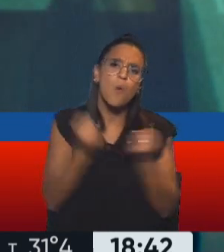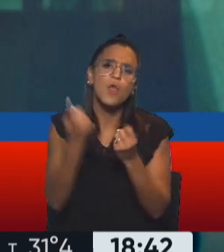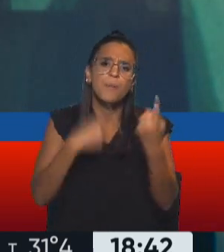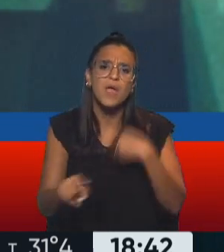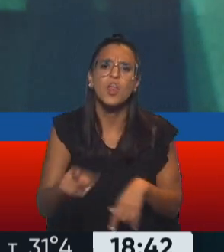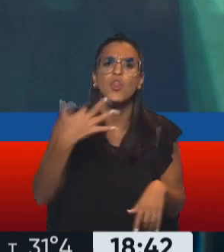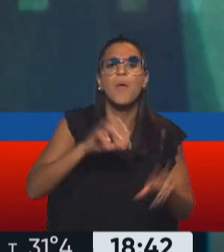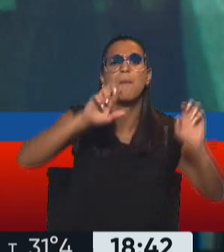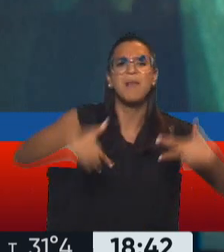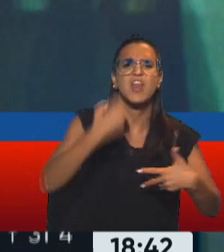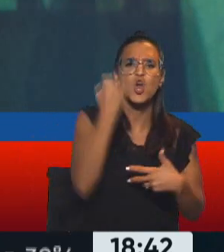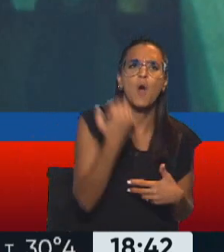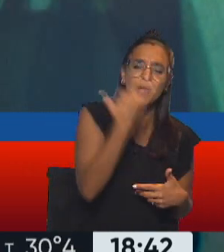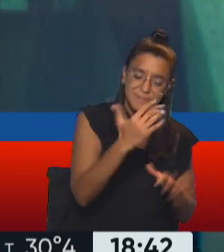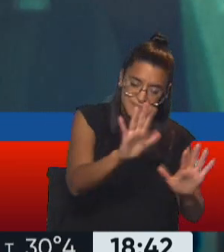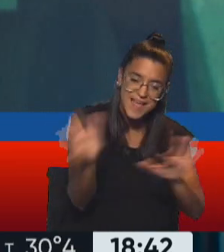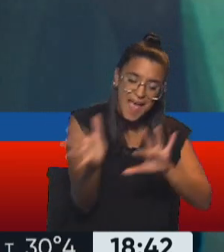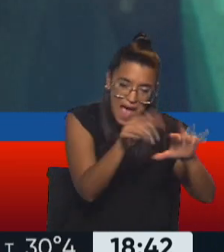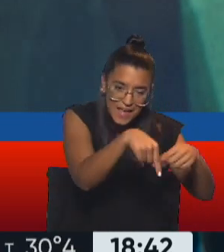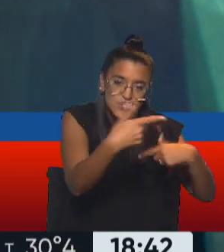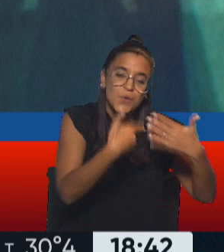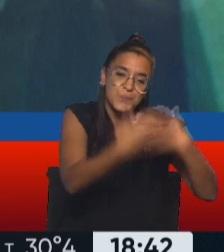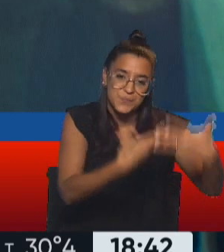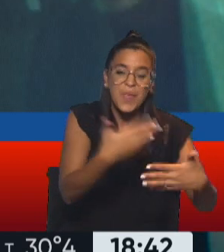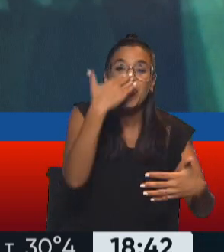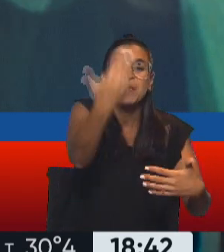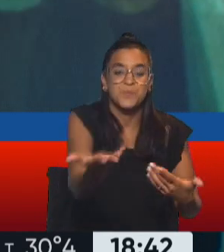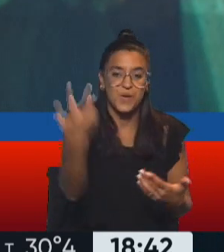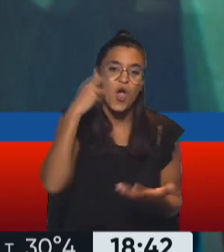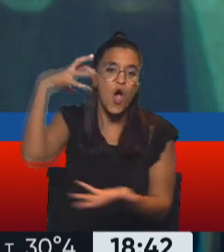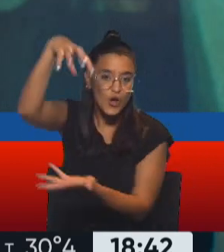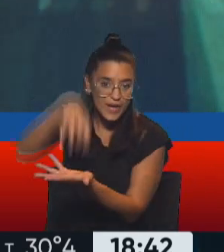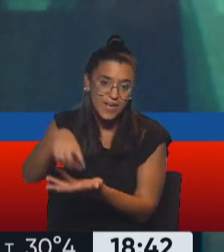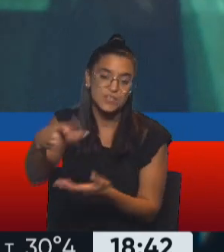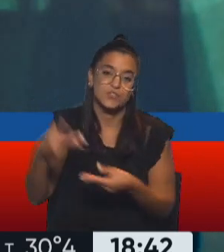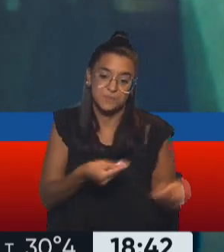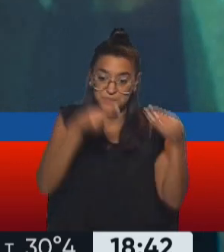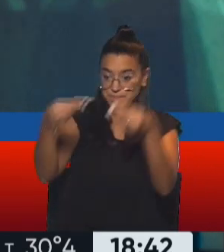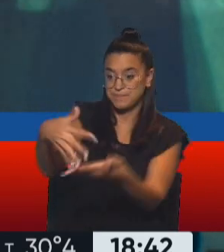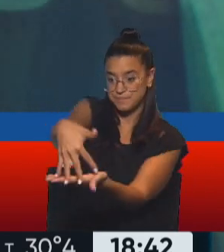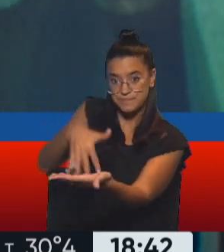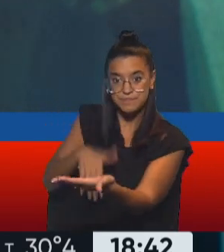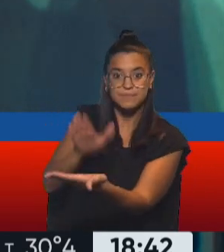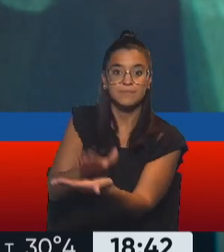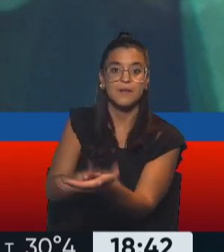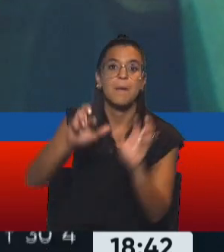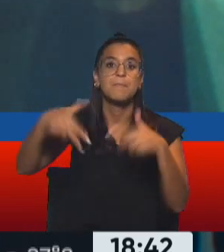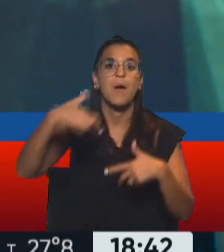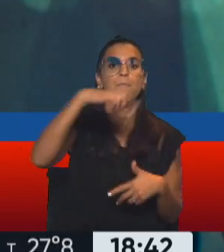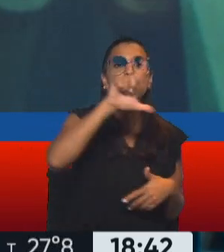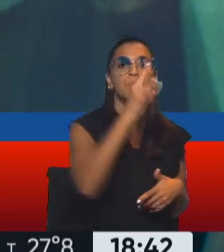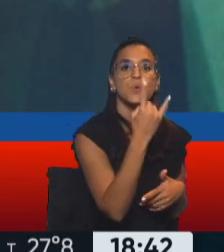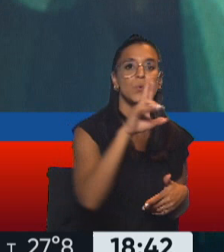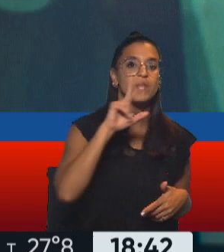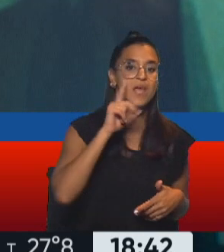esto tiene que ver con un plan económico. Bueno, todo eso va a llegar cuando al Congreso, en todo caso, ingrese el plan plurianual,